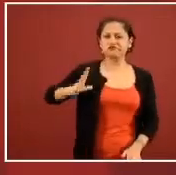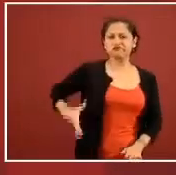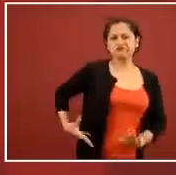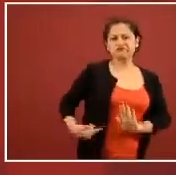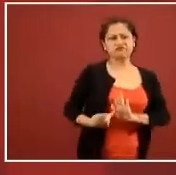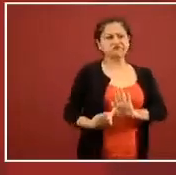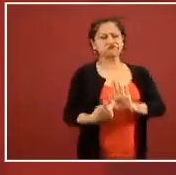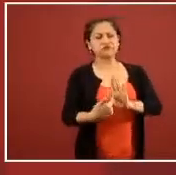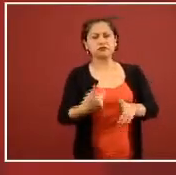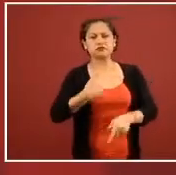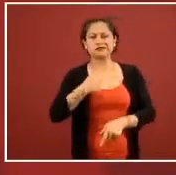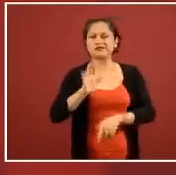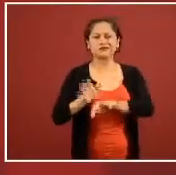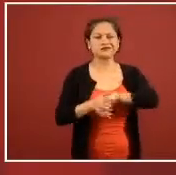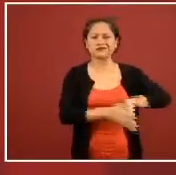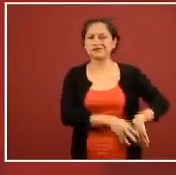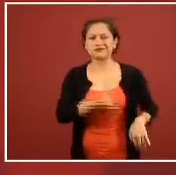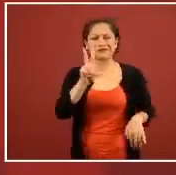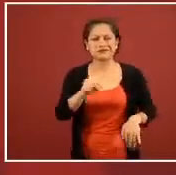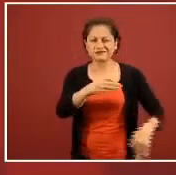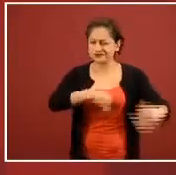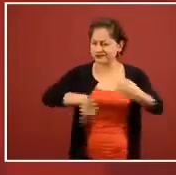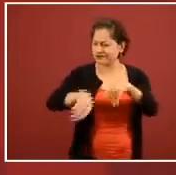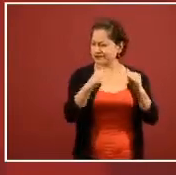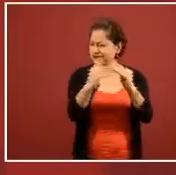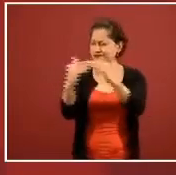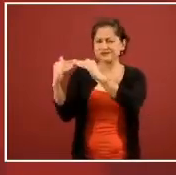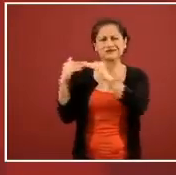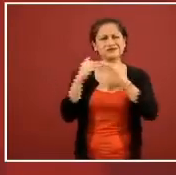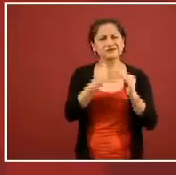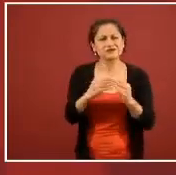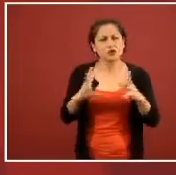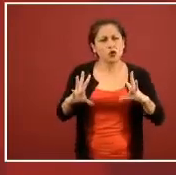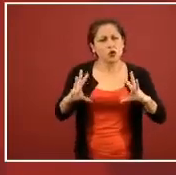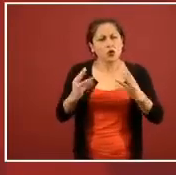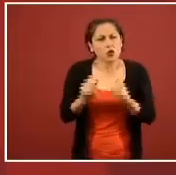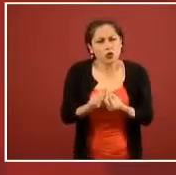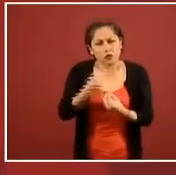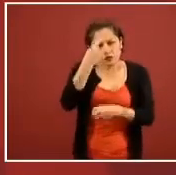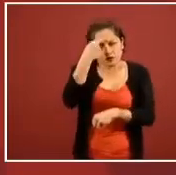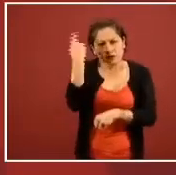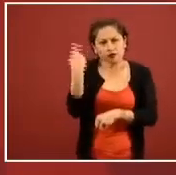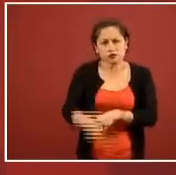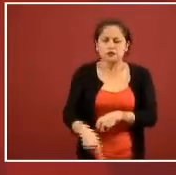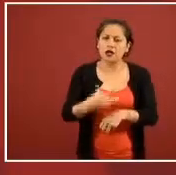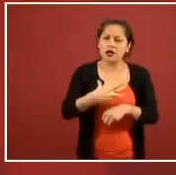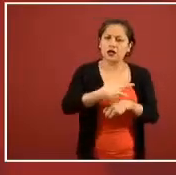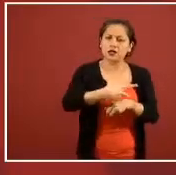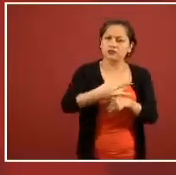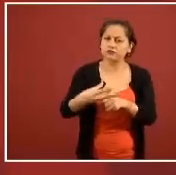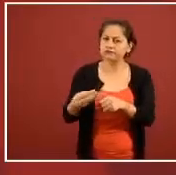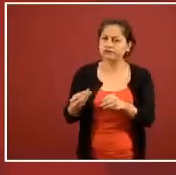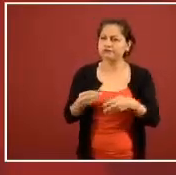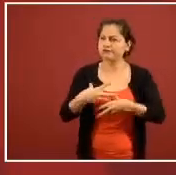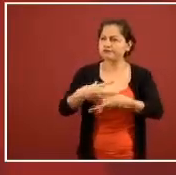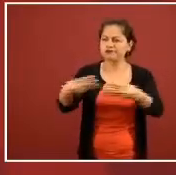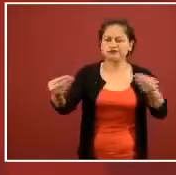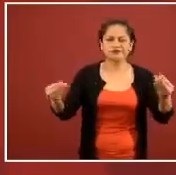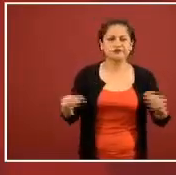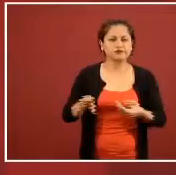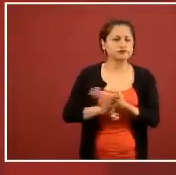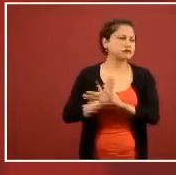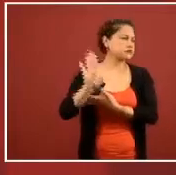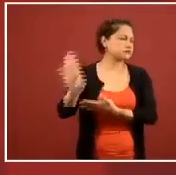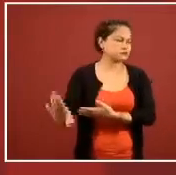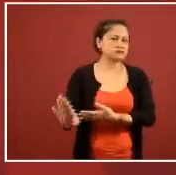de esta causa, que es el enfrentar una epidemia de las dimensiones de la pandemia de COVID. Y por eso